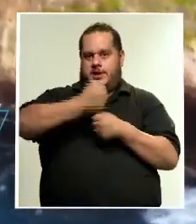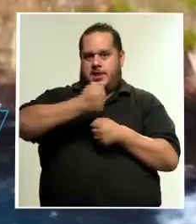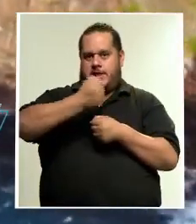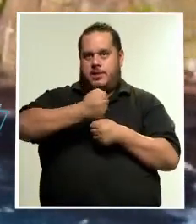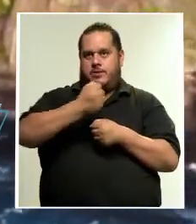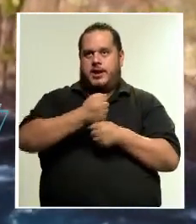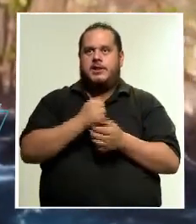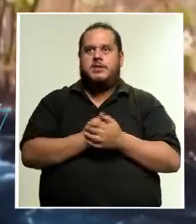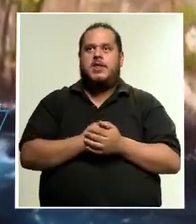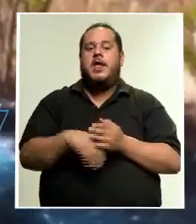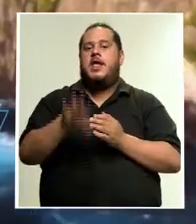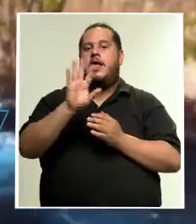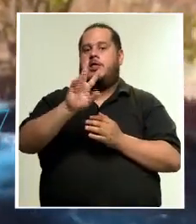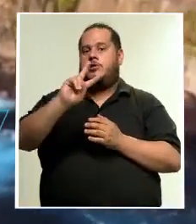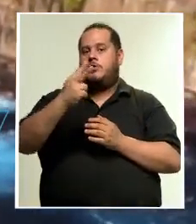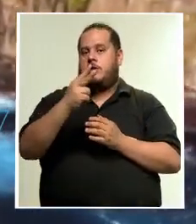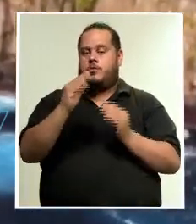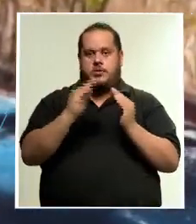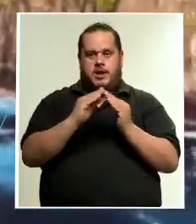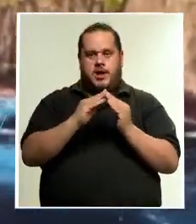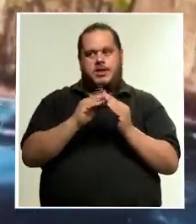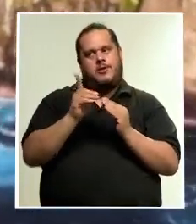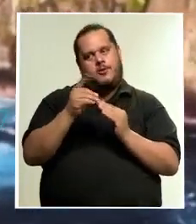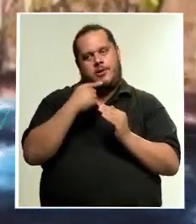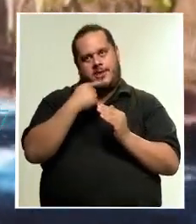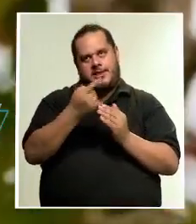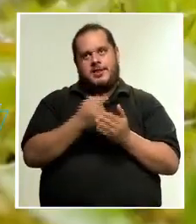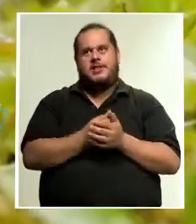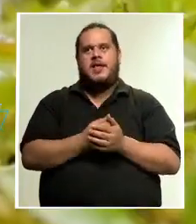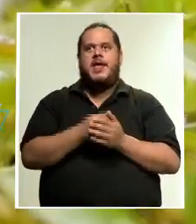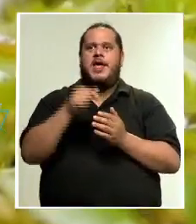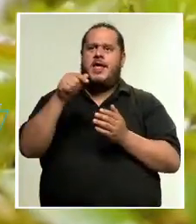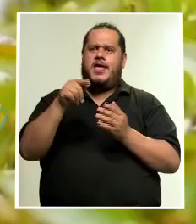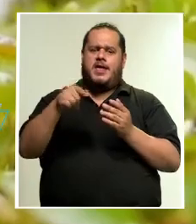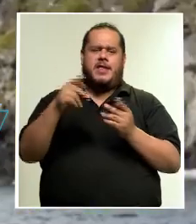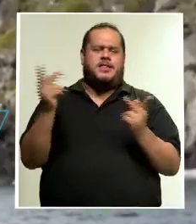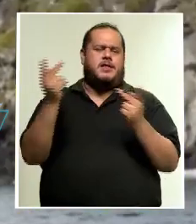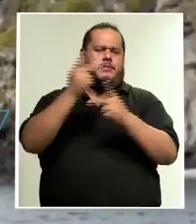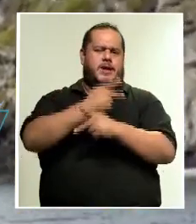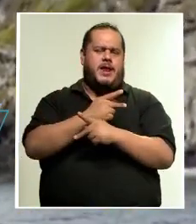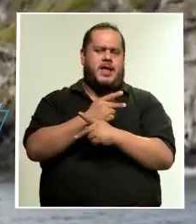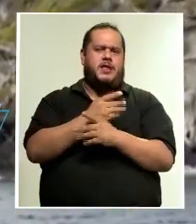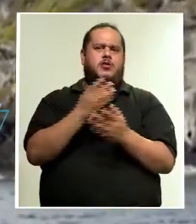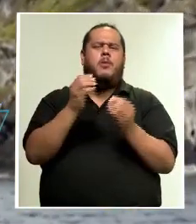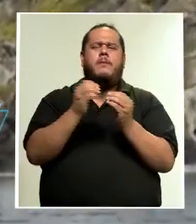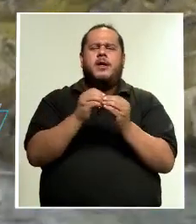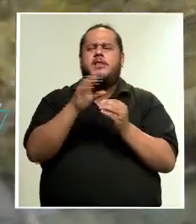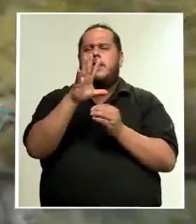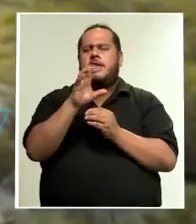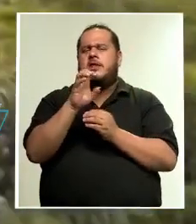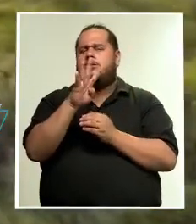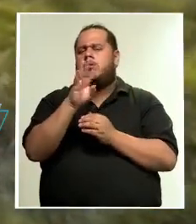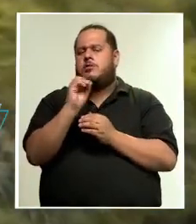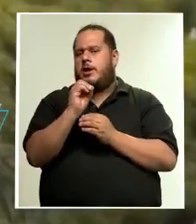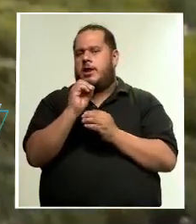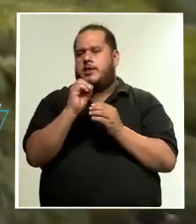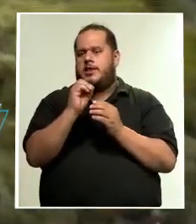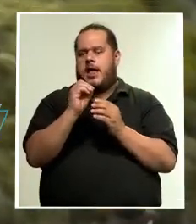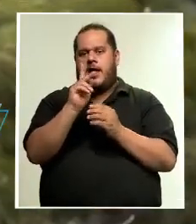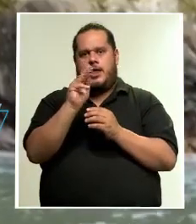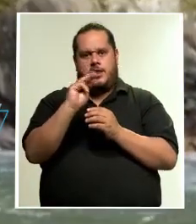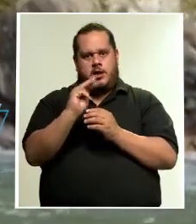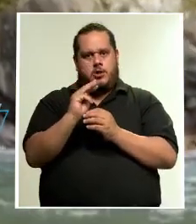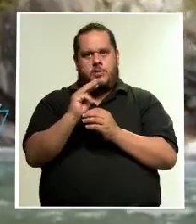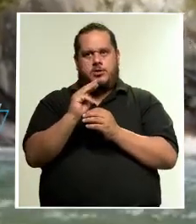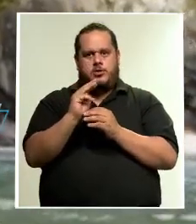laborales. En su segundo hogar, como ella misma lo llama, en este paraíso ubicado a más de 540 kilómetros desde las costas